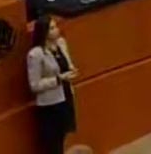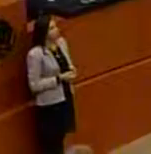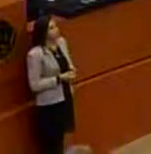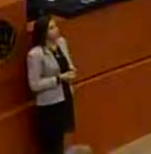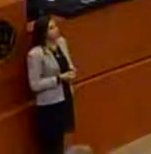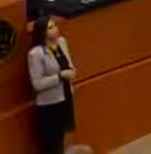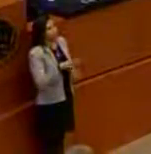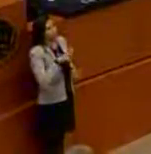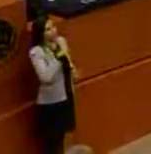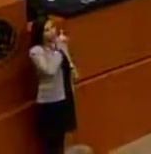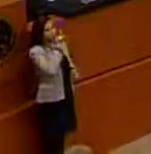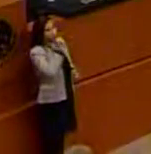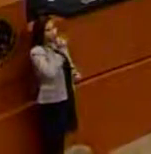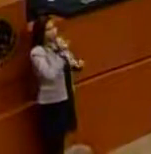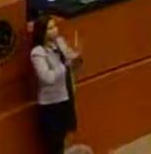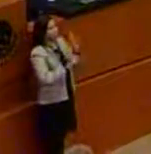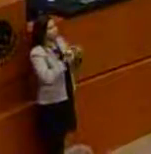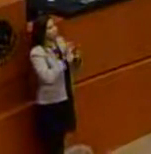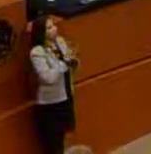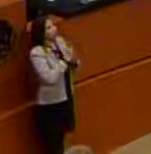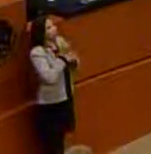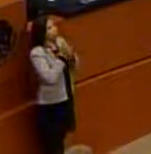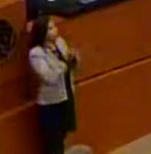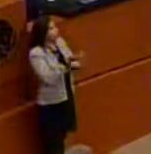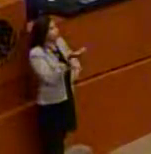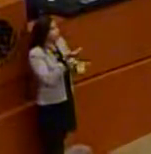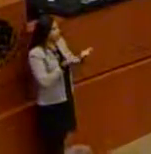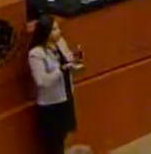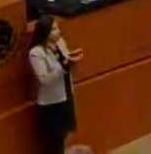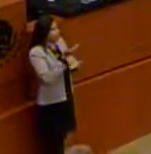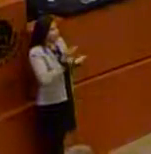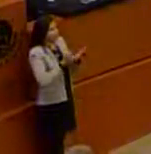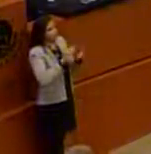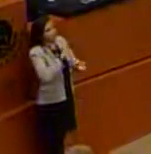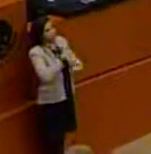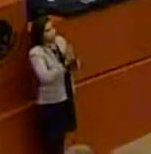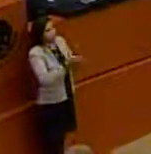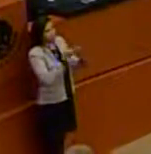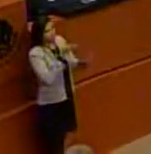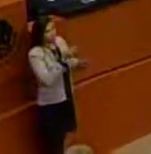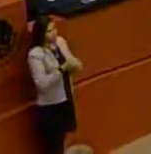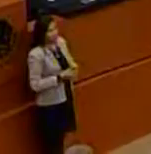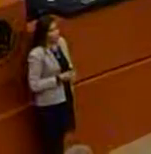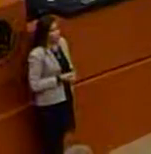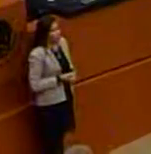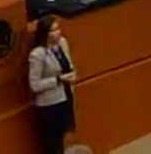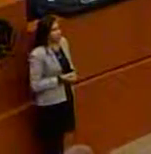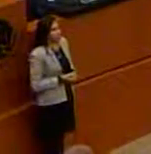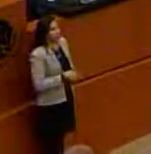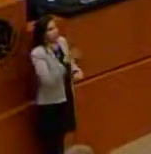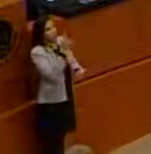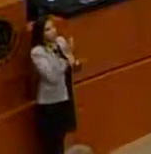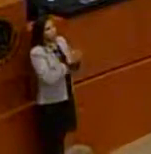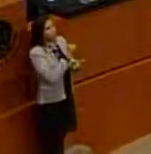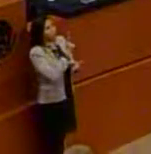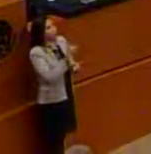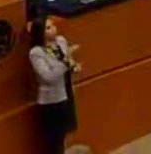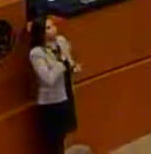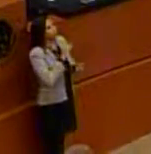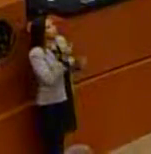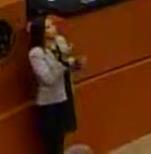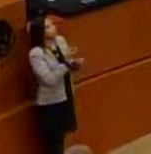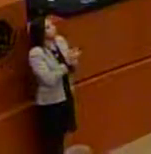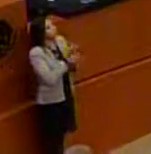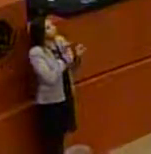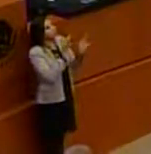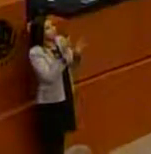una interrogante grande respecto a la cooperación en el mundo. Es decir, no solamente es un